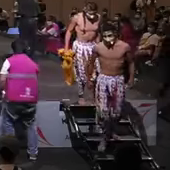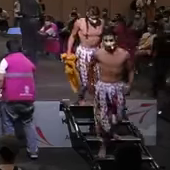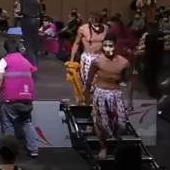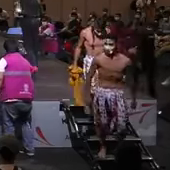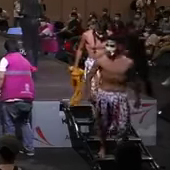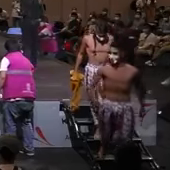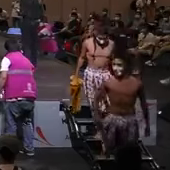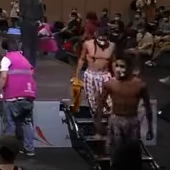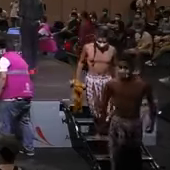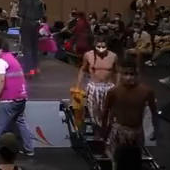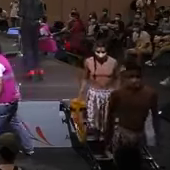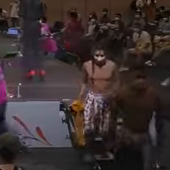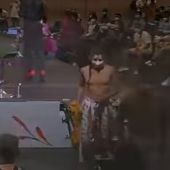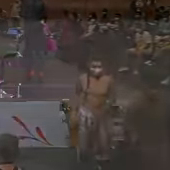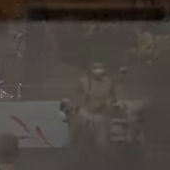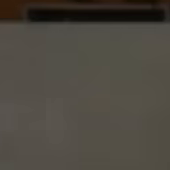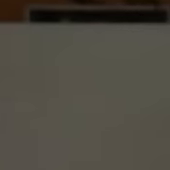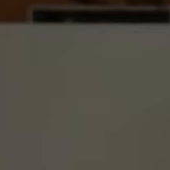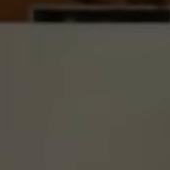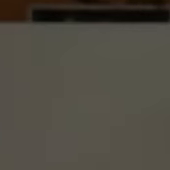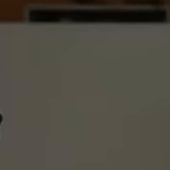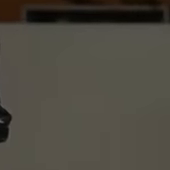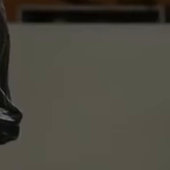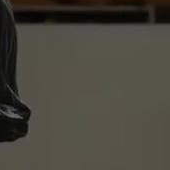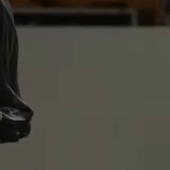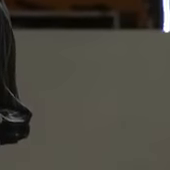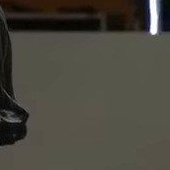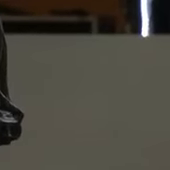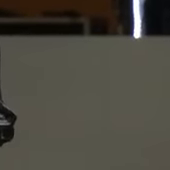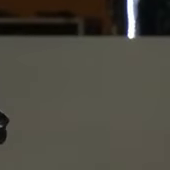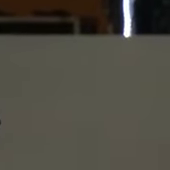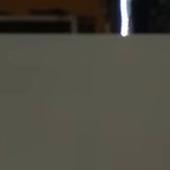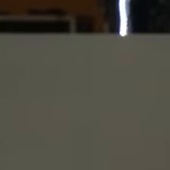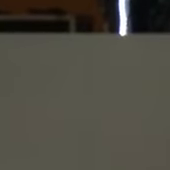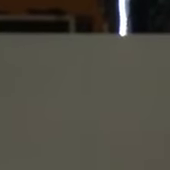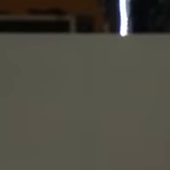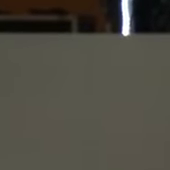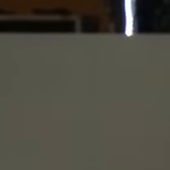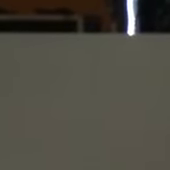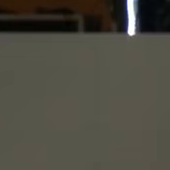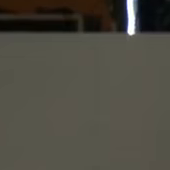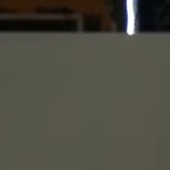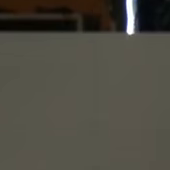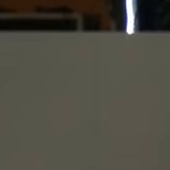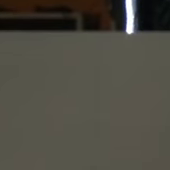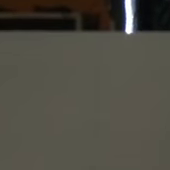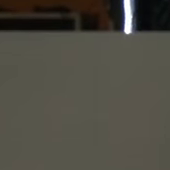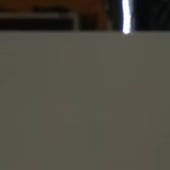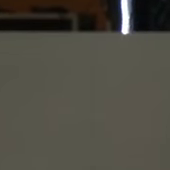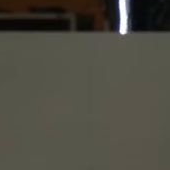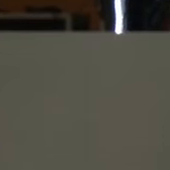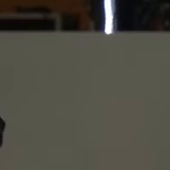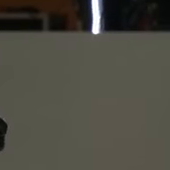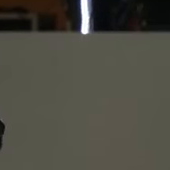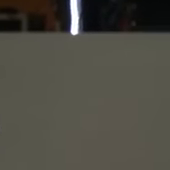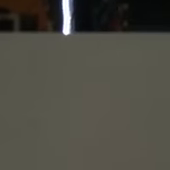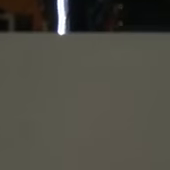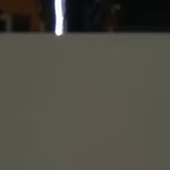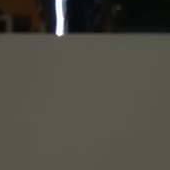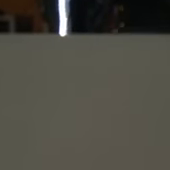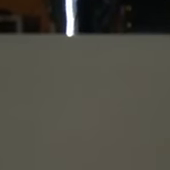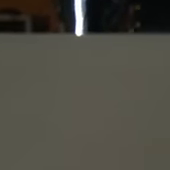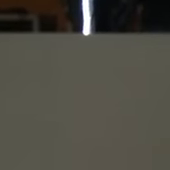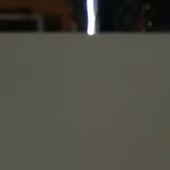agradecemos a simbiosis dúo de danza contemporánea por sumarse a este espacio damos paso al conversatorio